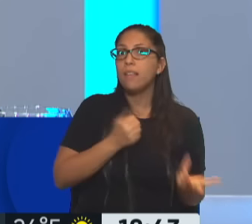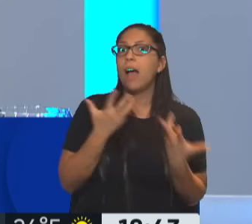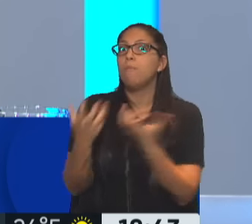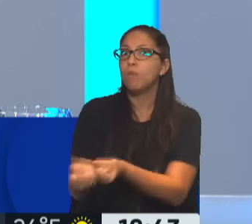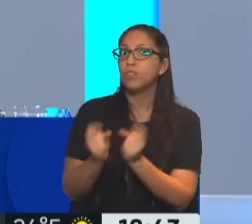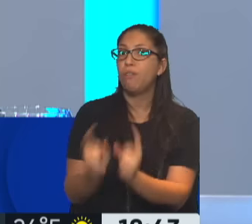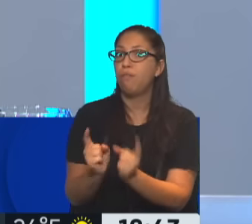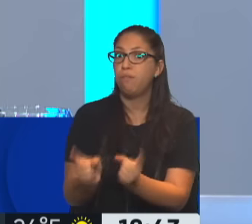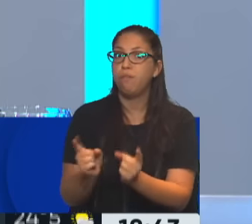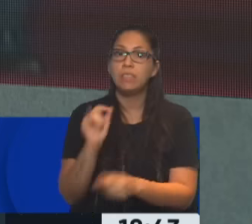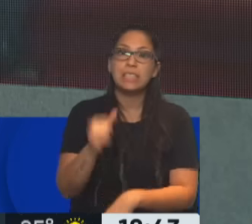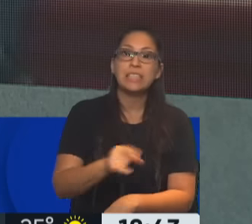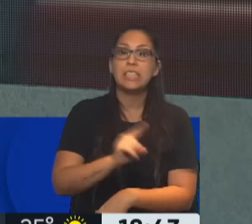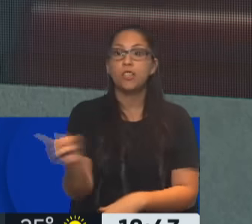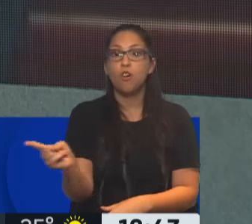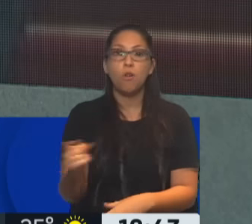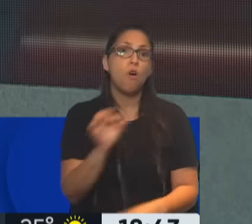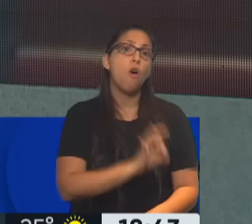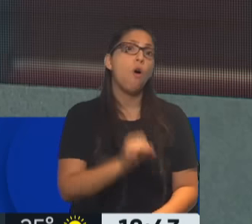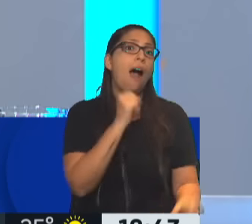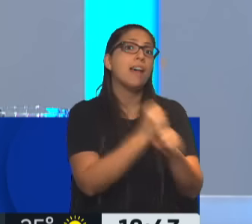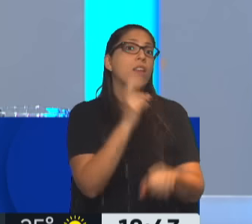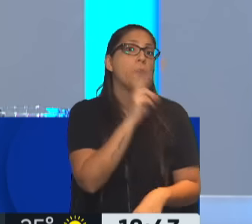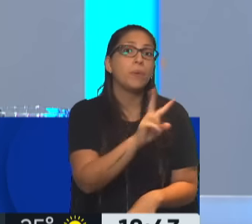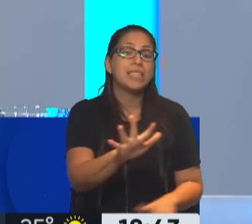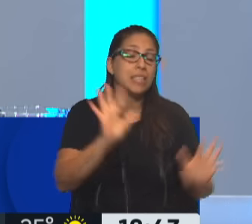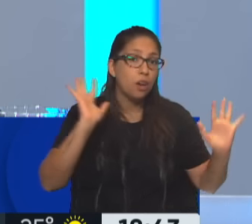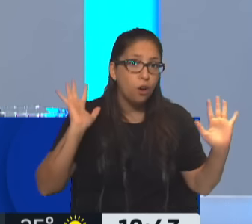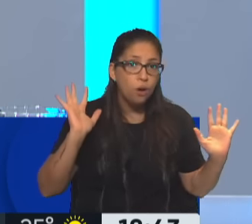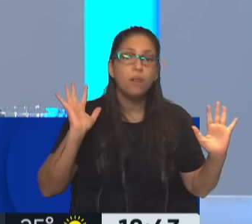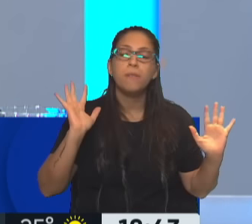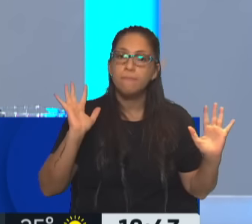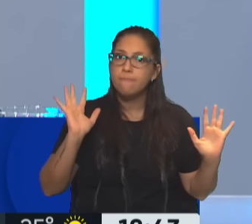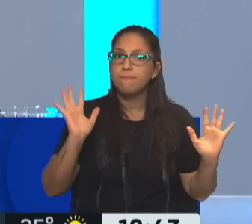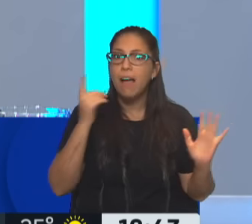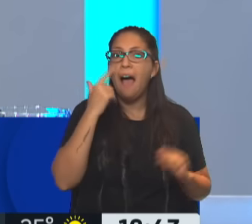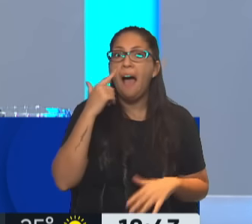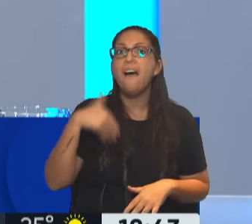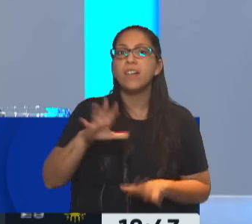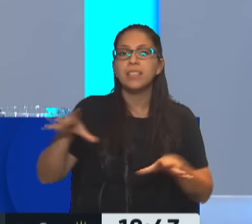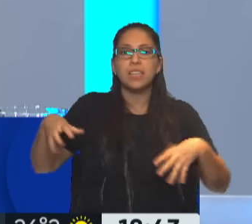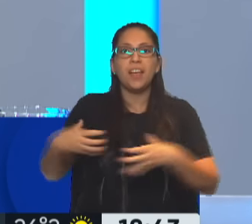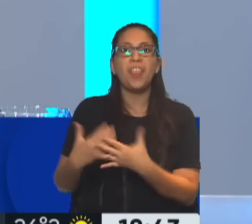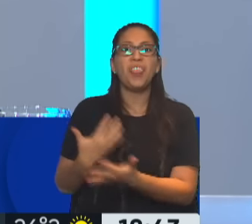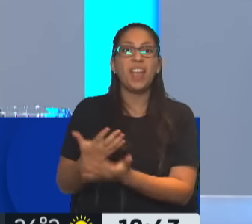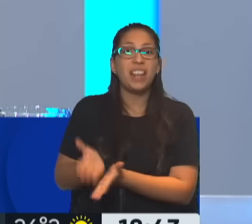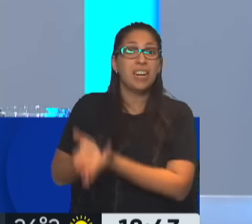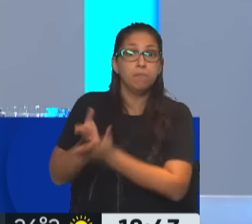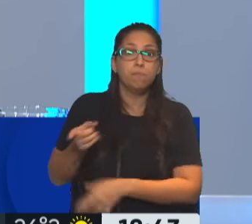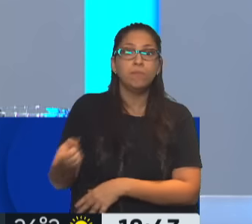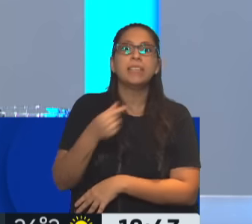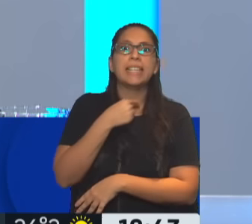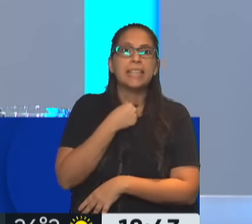este contexto de O impopularidad. hasta el 2025. Exactamente, y sobre todo lo que se plantea es si el fujimorismo o si la derecha logra tener